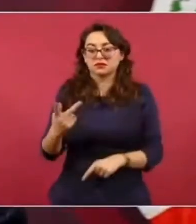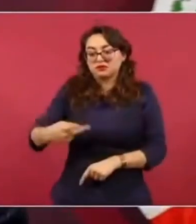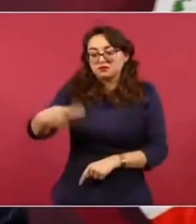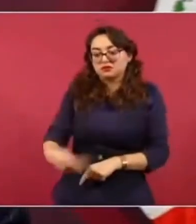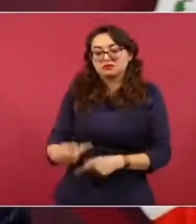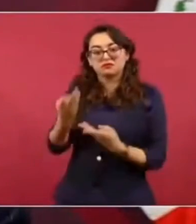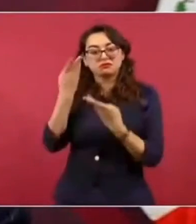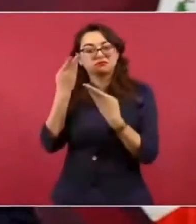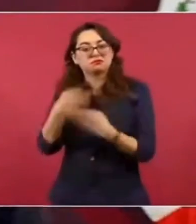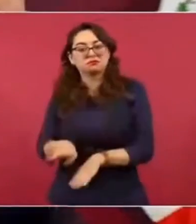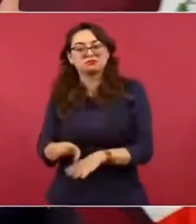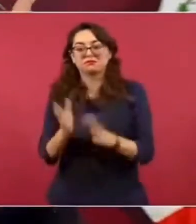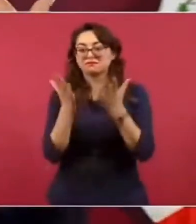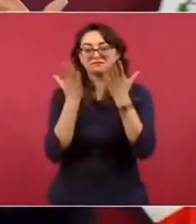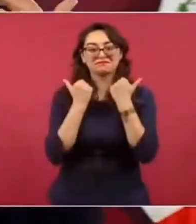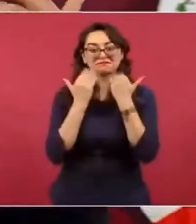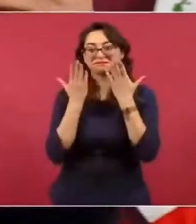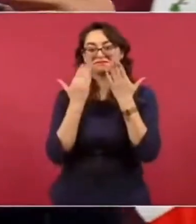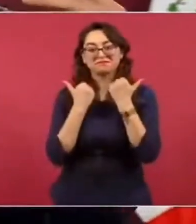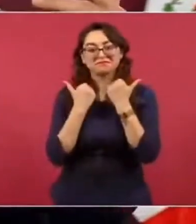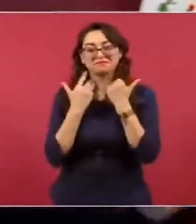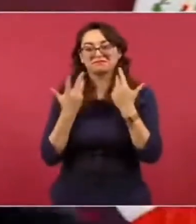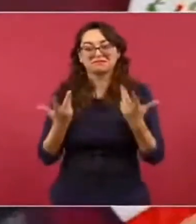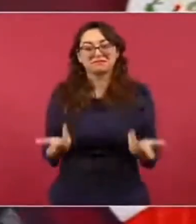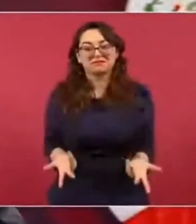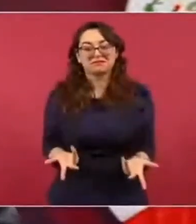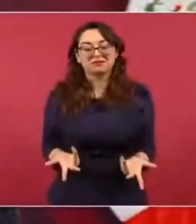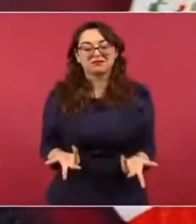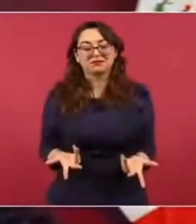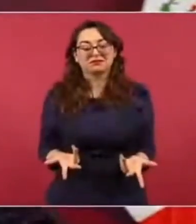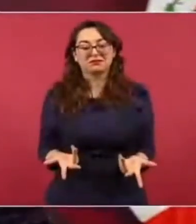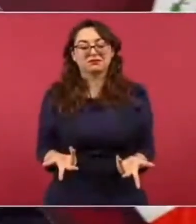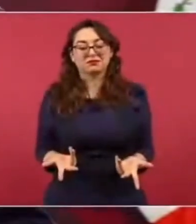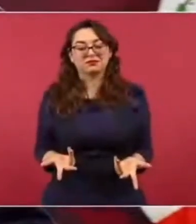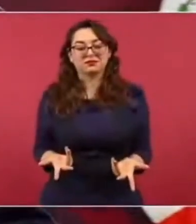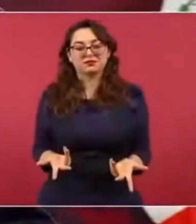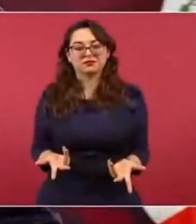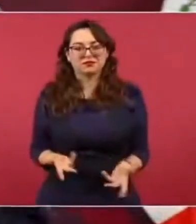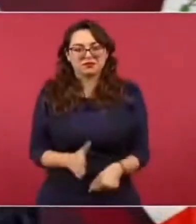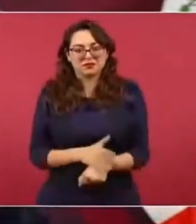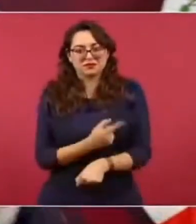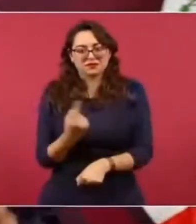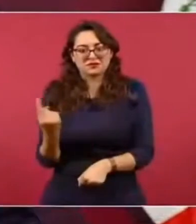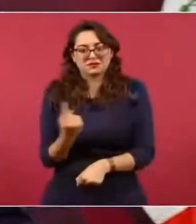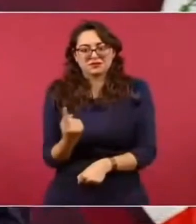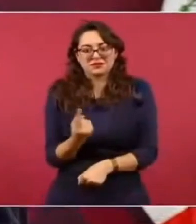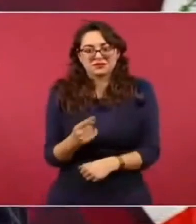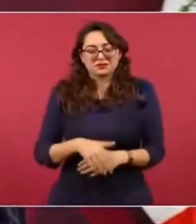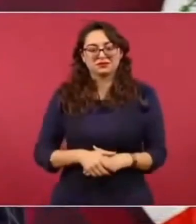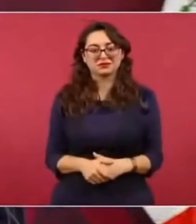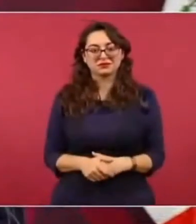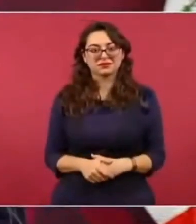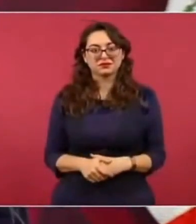Estamos hablando de que los 24 bancos que se tienen en el